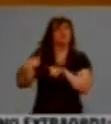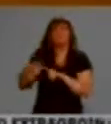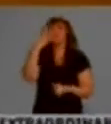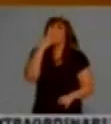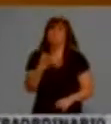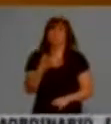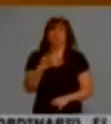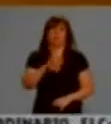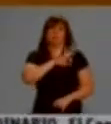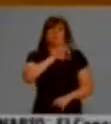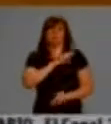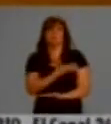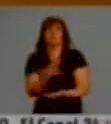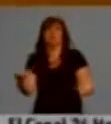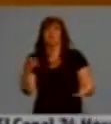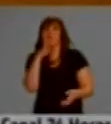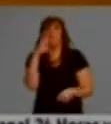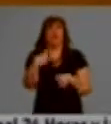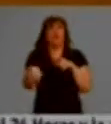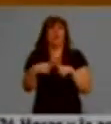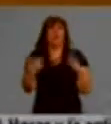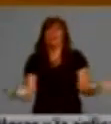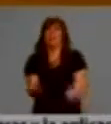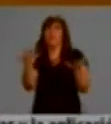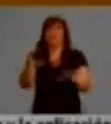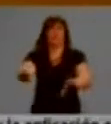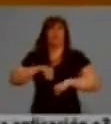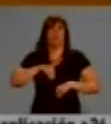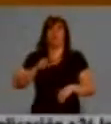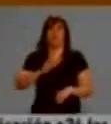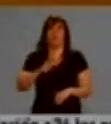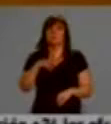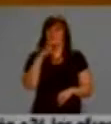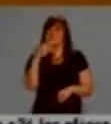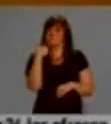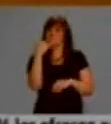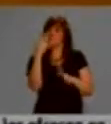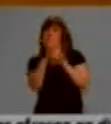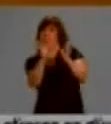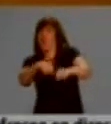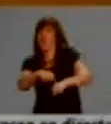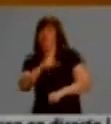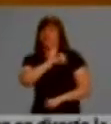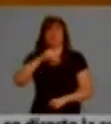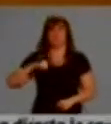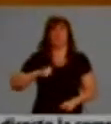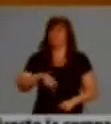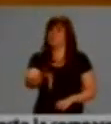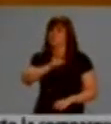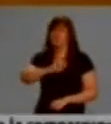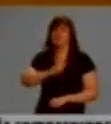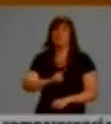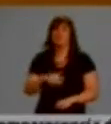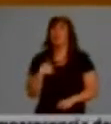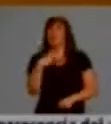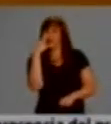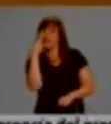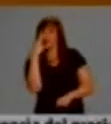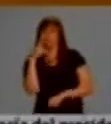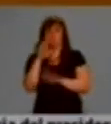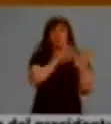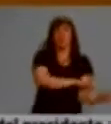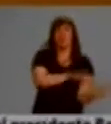señoría, que no admiten ligerezas y que no entienden de conveniencias particulares ni de intereses